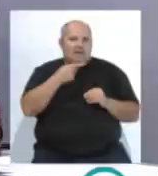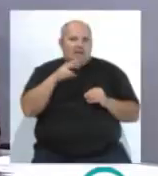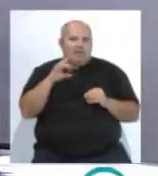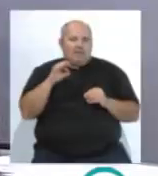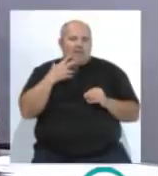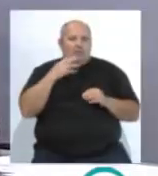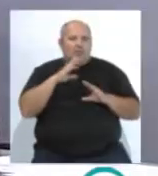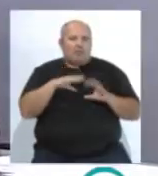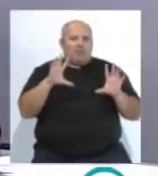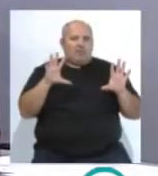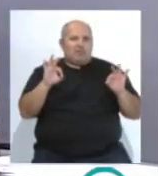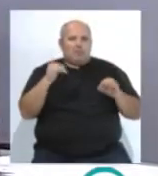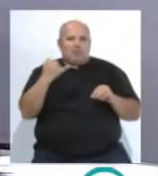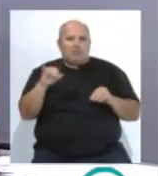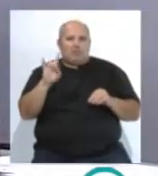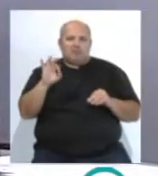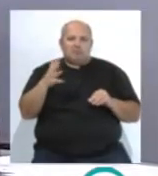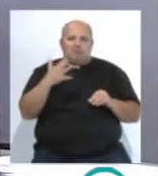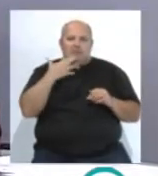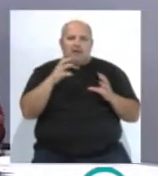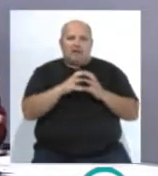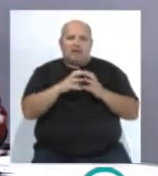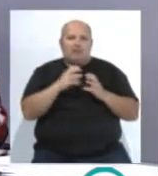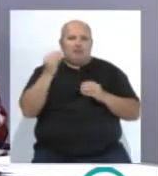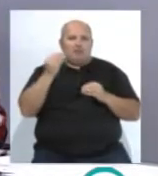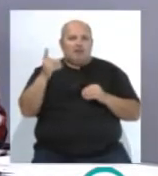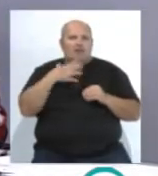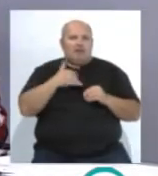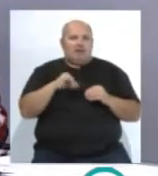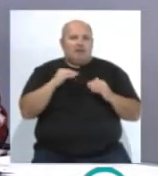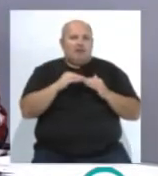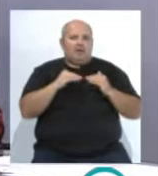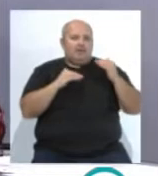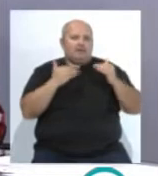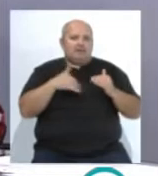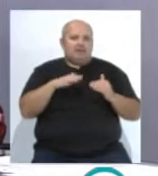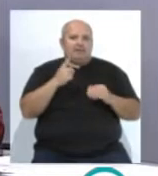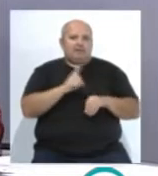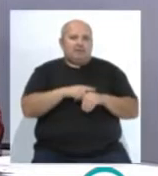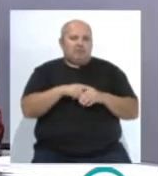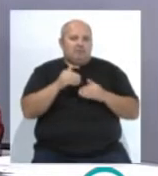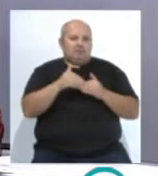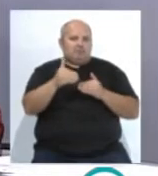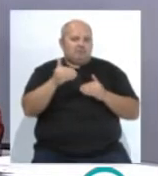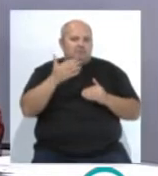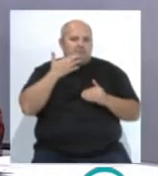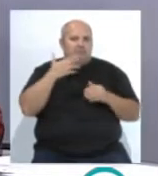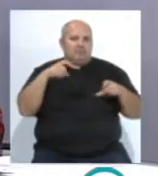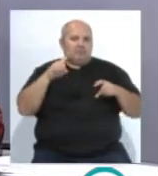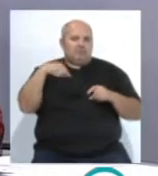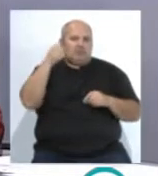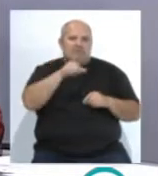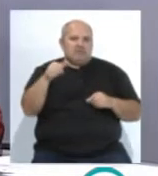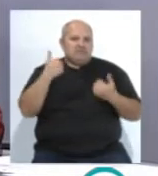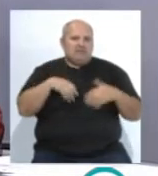en los últimos 10 o 15 minutos del partido, también pensó que el ascenso es cuestión de tiempo. Yo creo que en esta próxima semana a